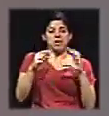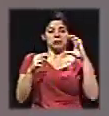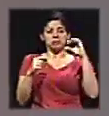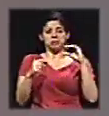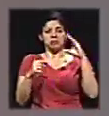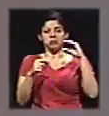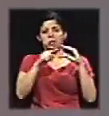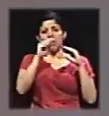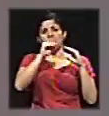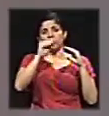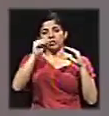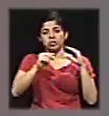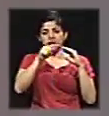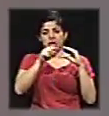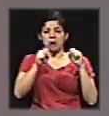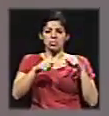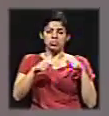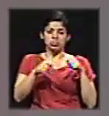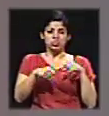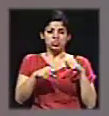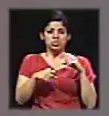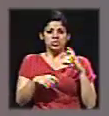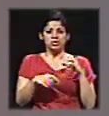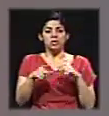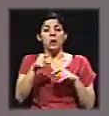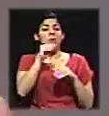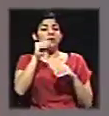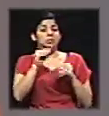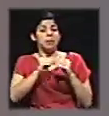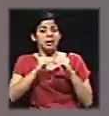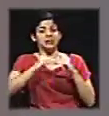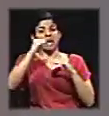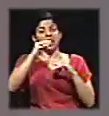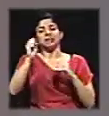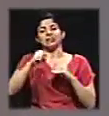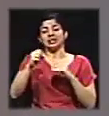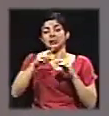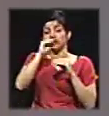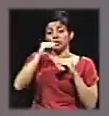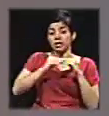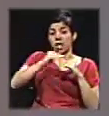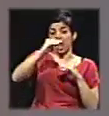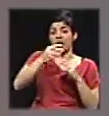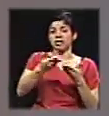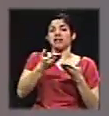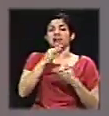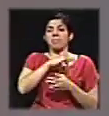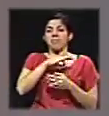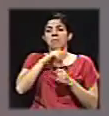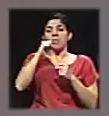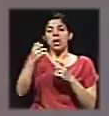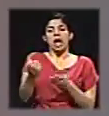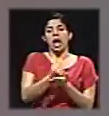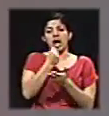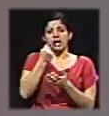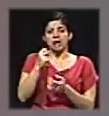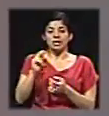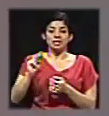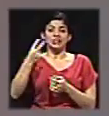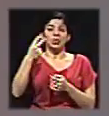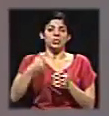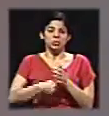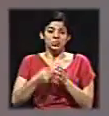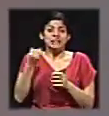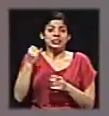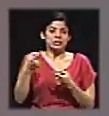digamos, quedar con un porcentaje más alto. Más alto que le facilite las, uh-huh, ganar la segunda ronda, en el caso que eso